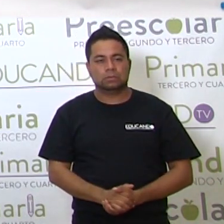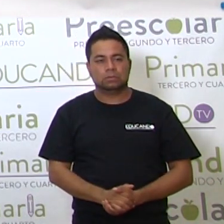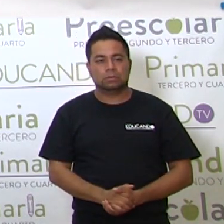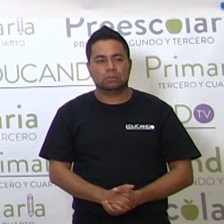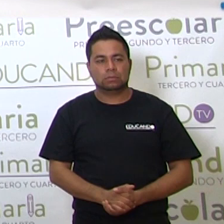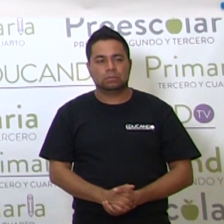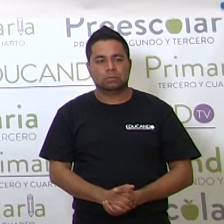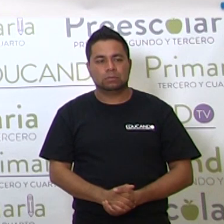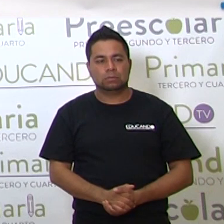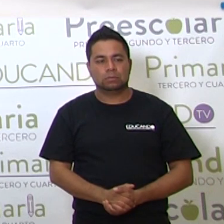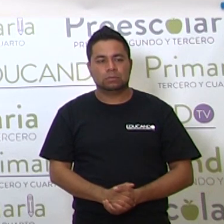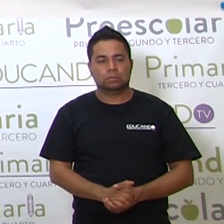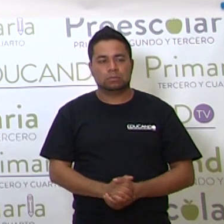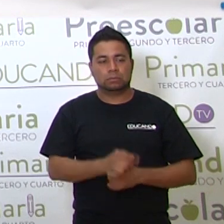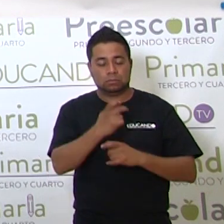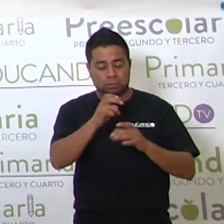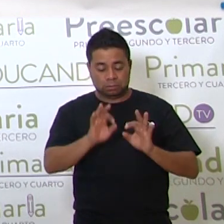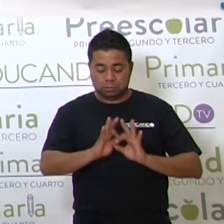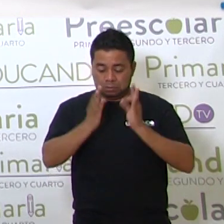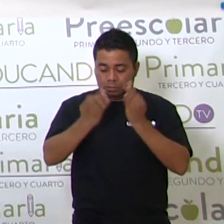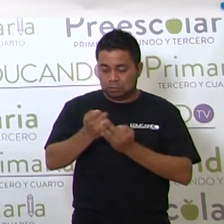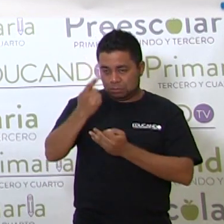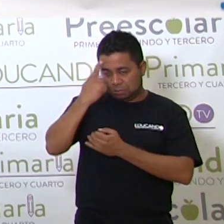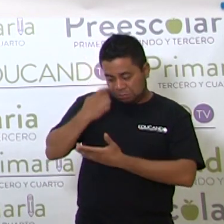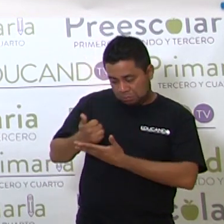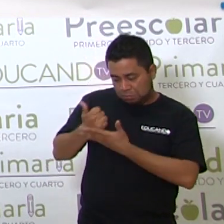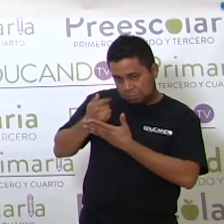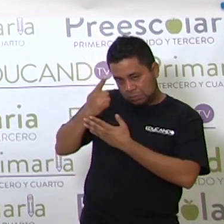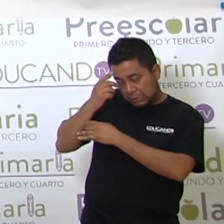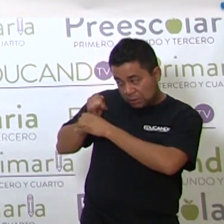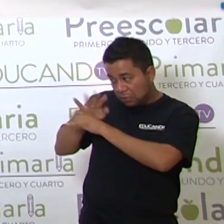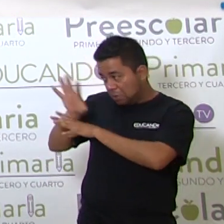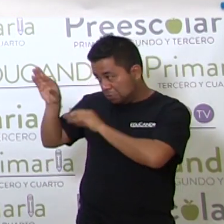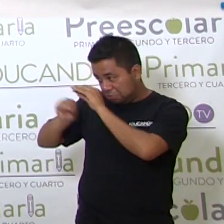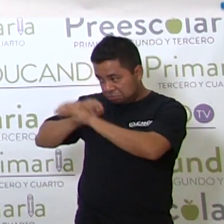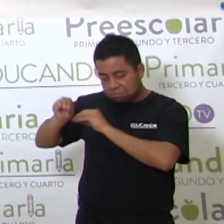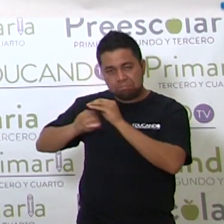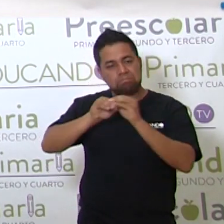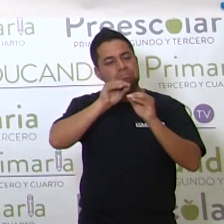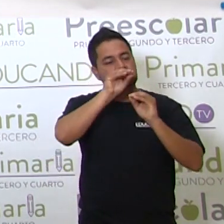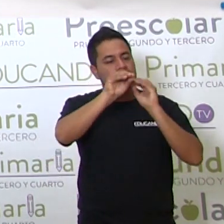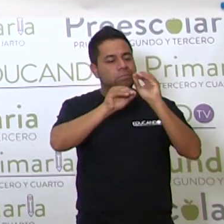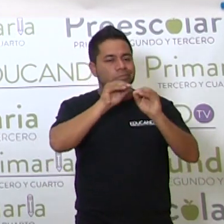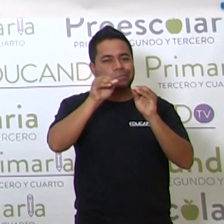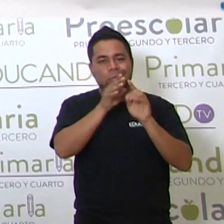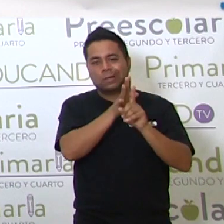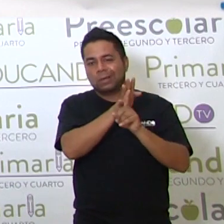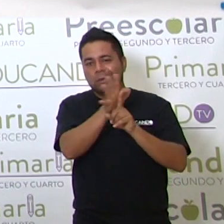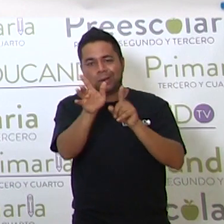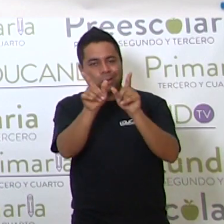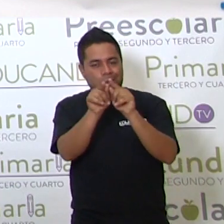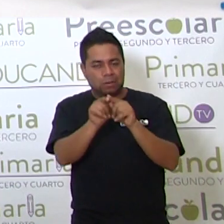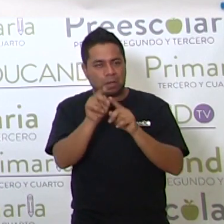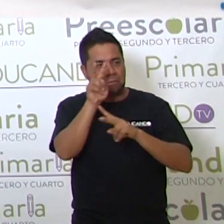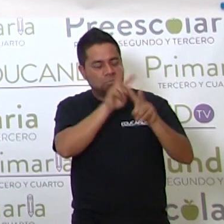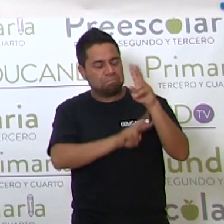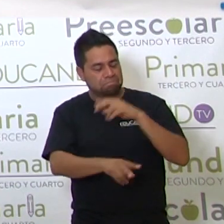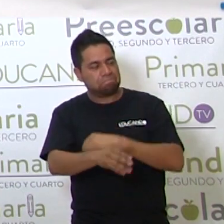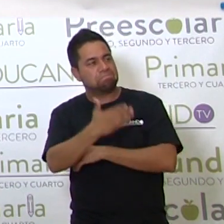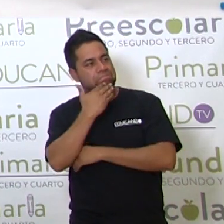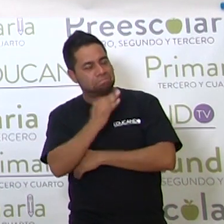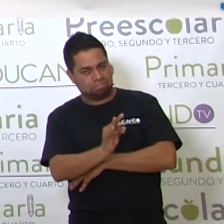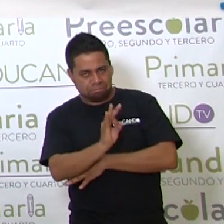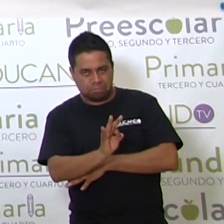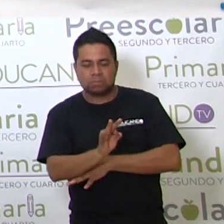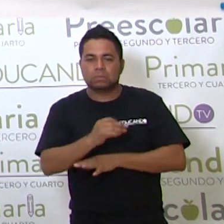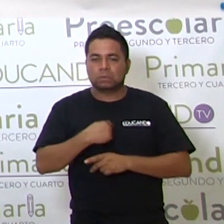un elemento que nos ayuda a organizar la información, a jerarquizar la información gráficamente o visualmente. Vimos cuáles